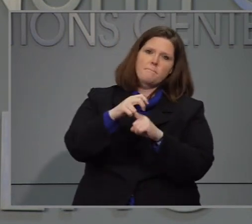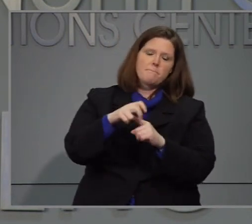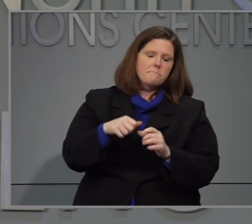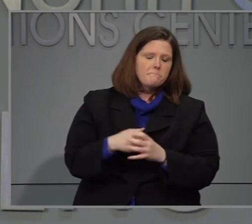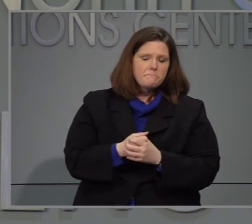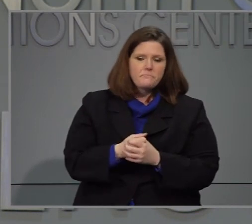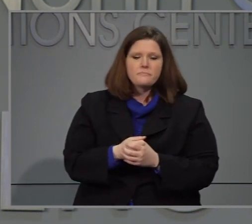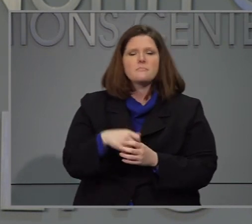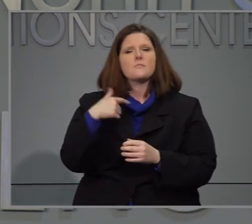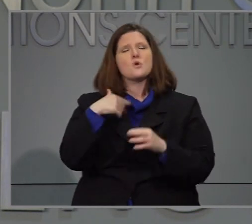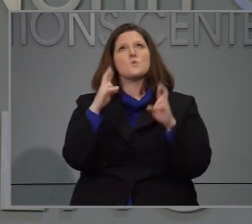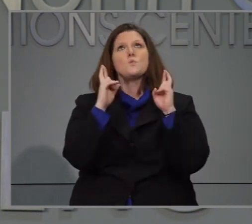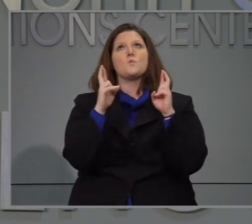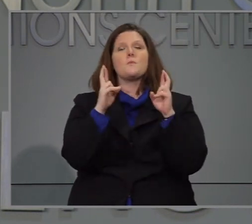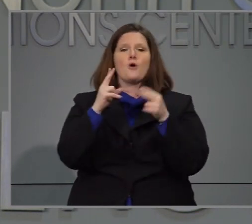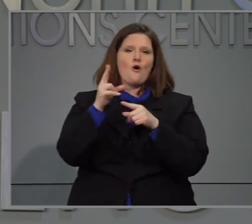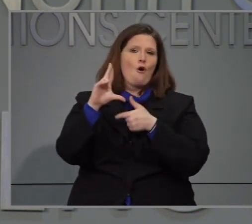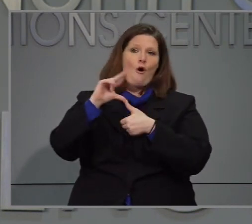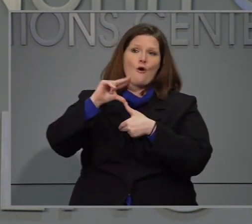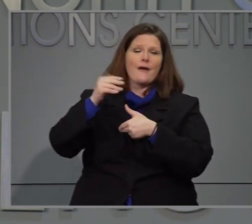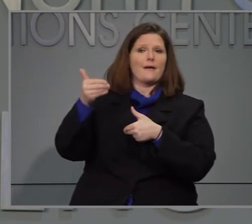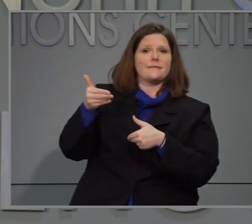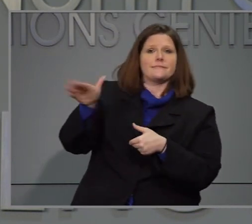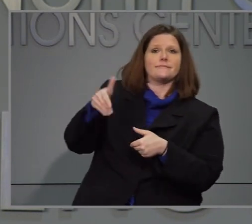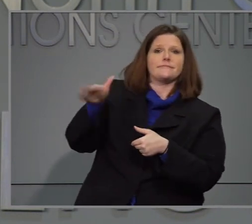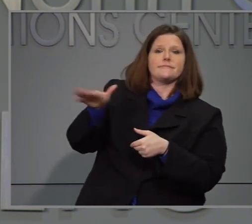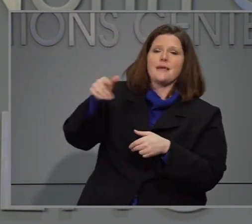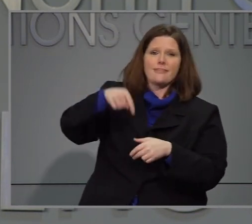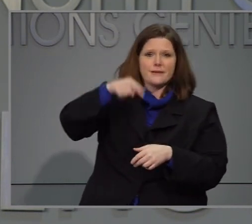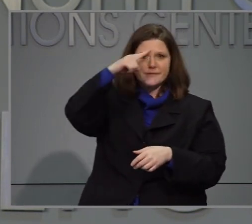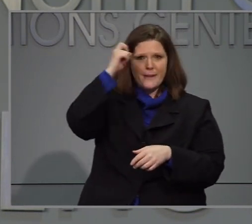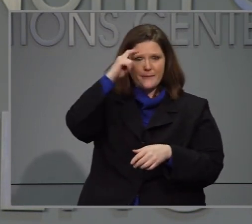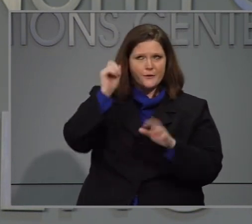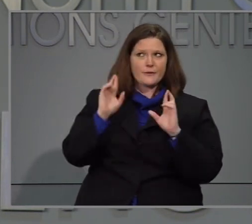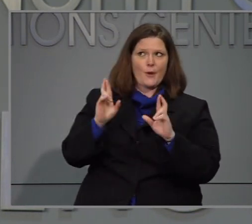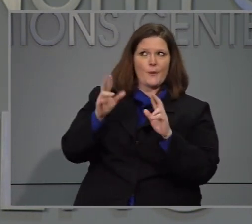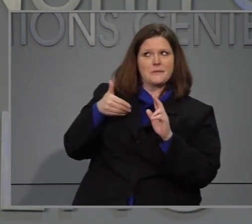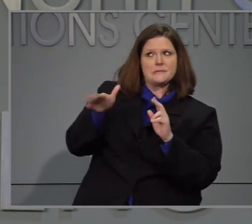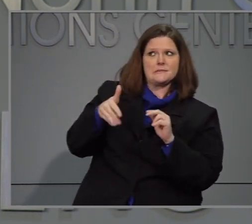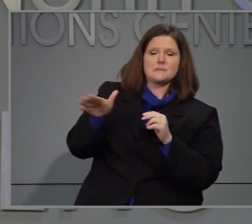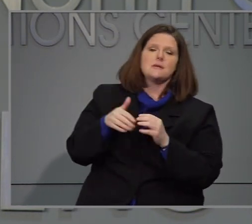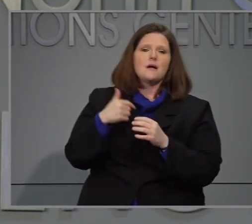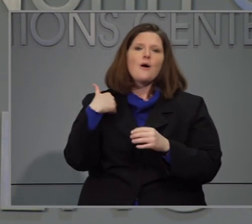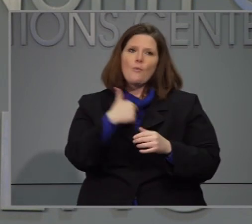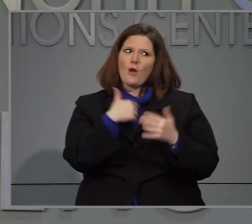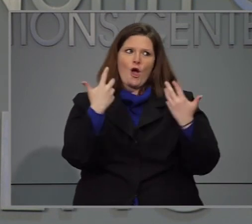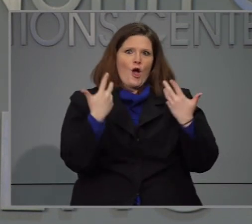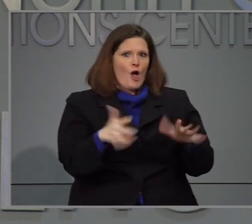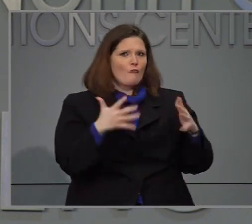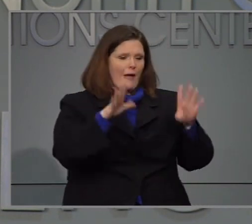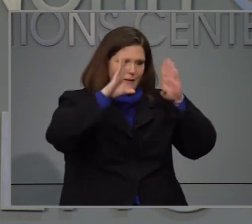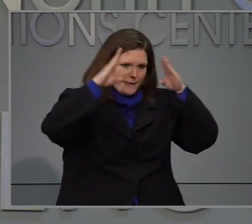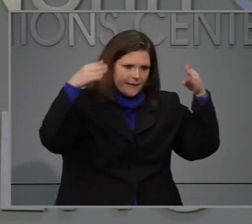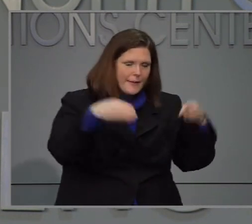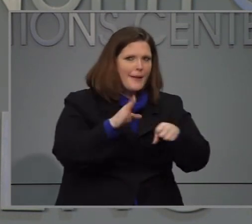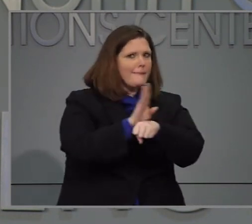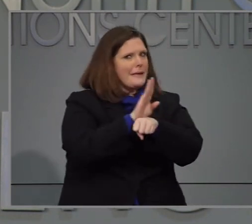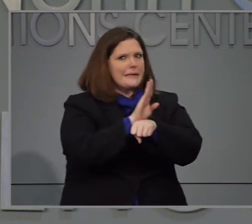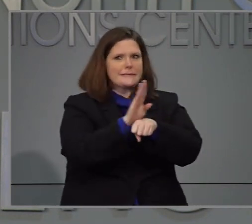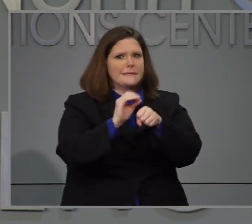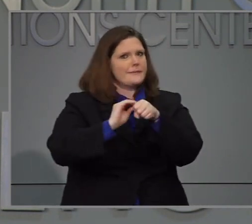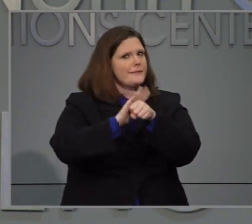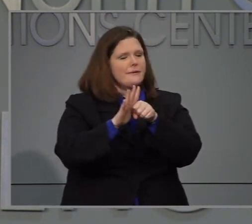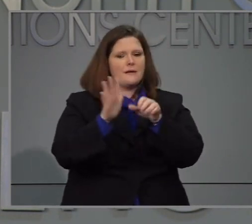y espero y rezamos que no venga un huracán este verano. Ya estamos muy ocupados ya en el